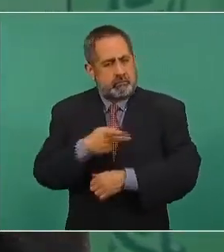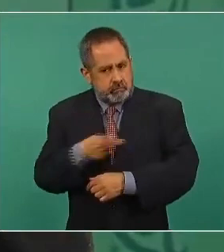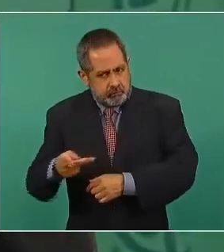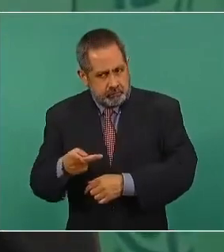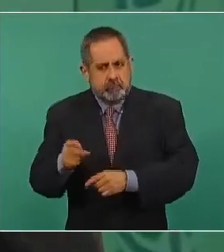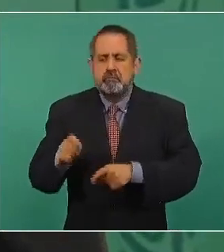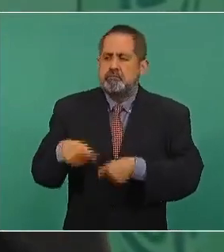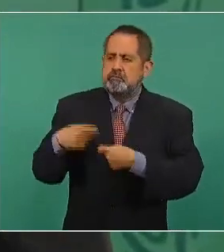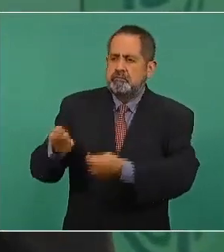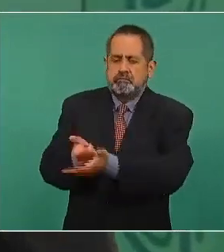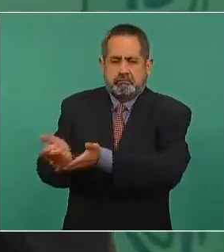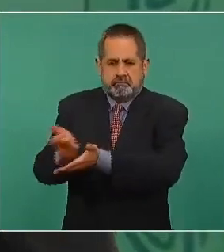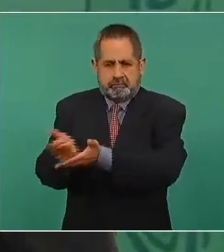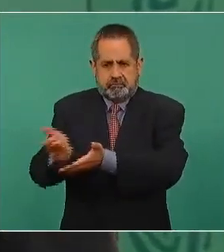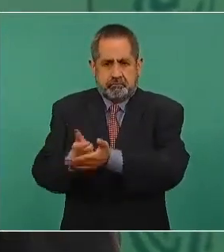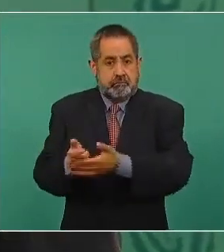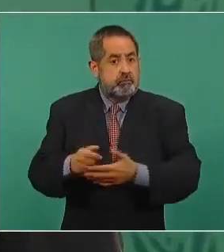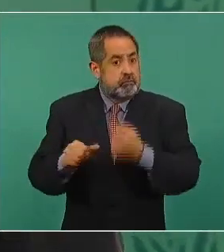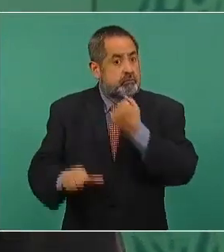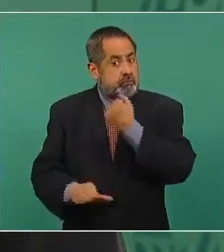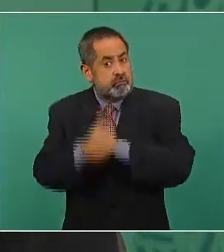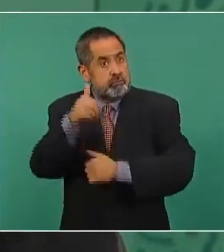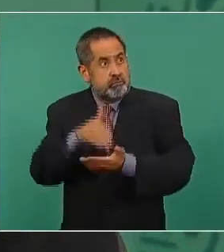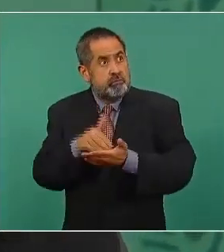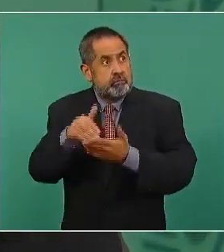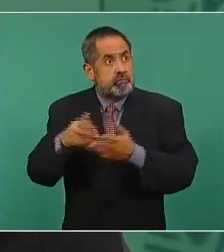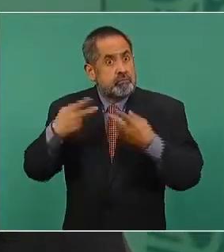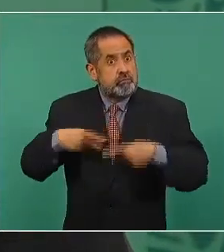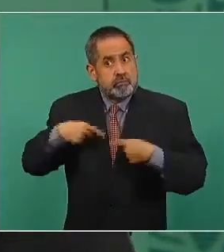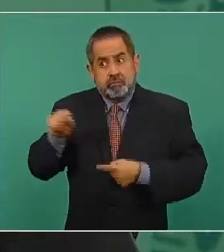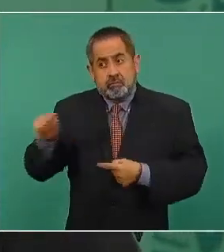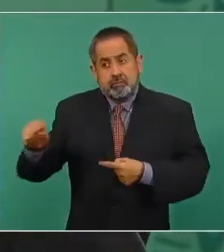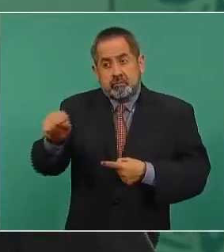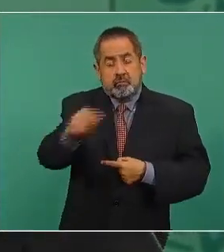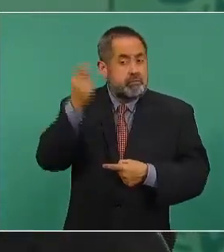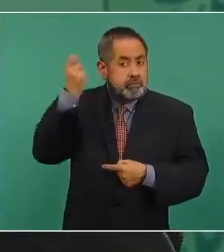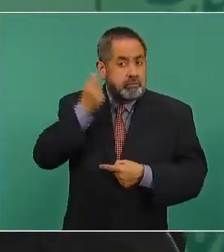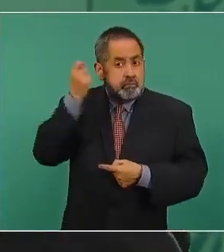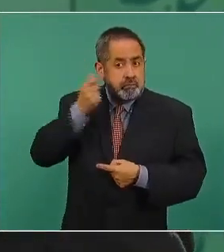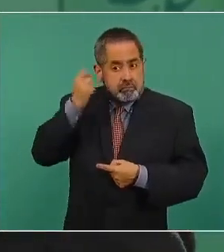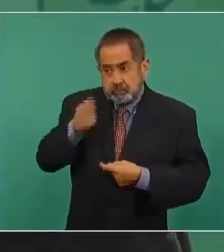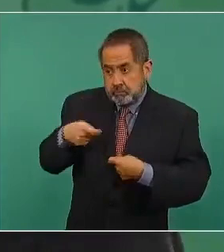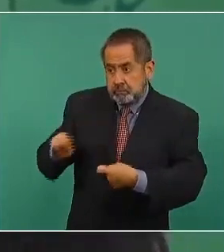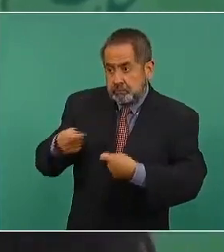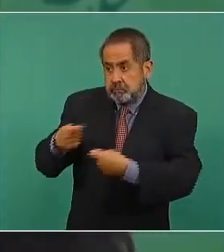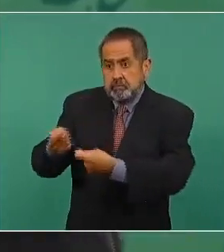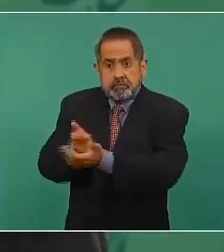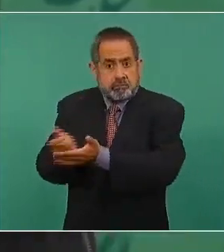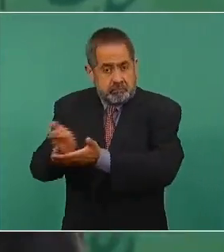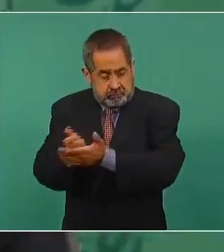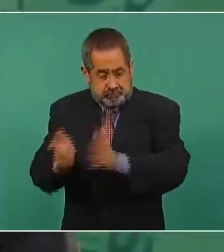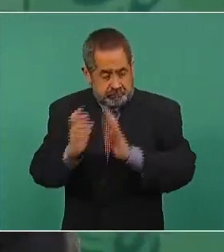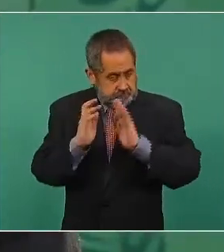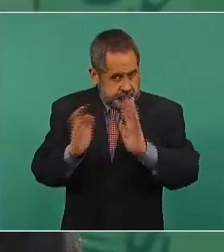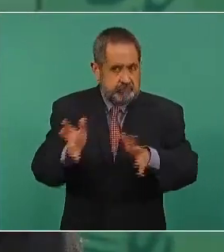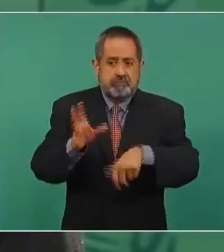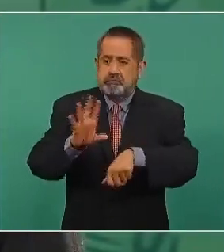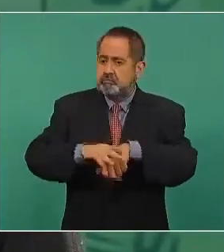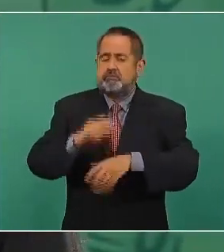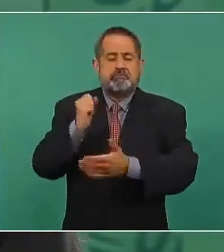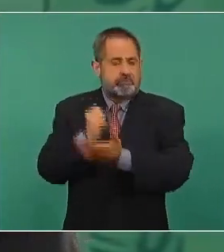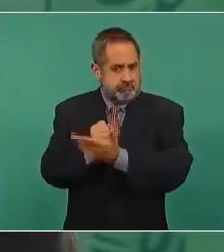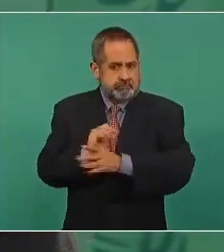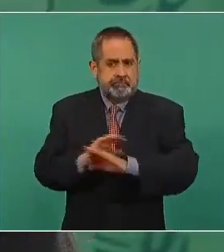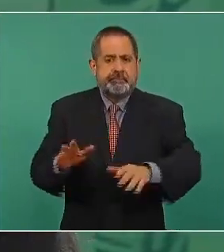económicos, 11 millones de becas. Ya están